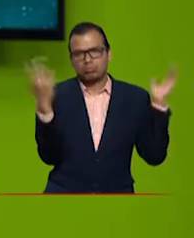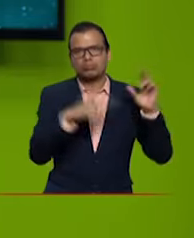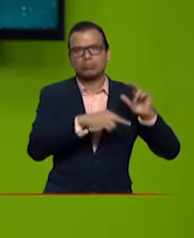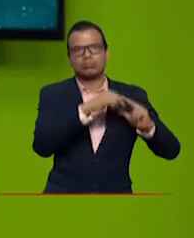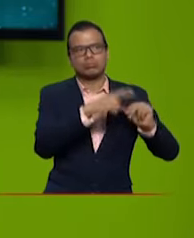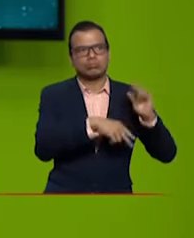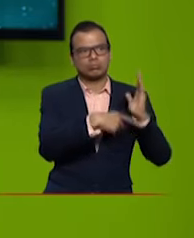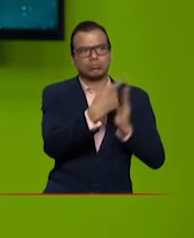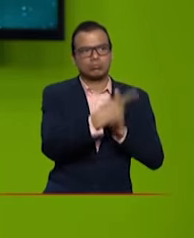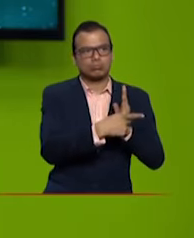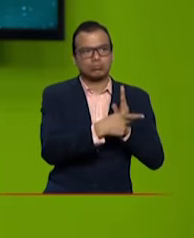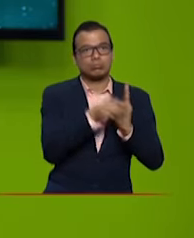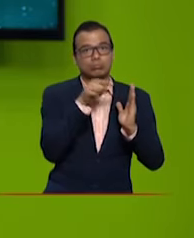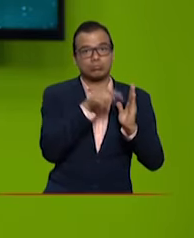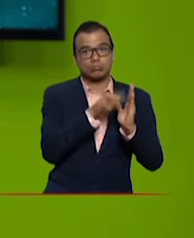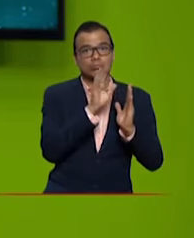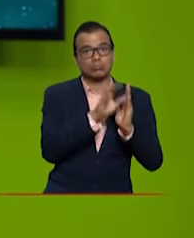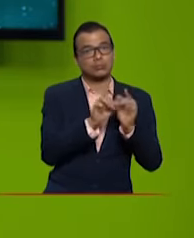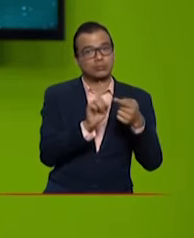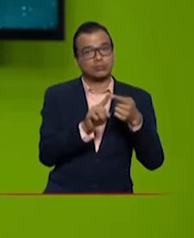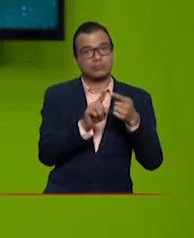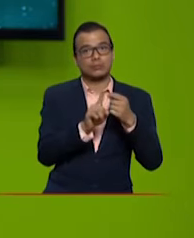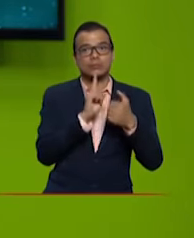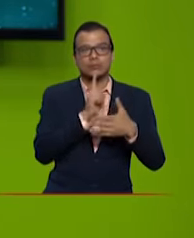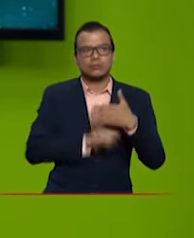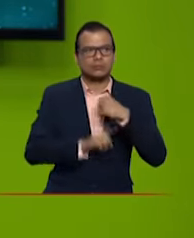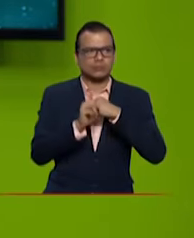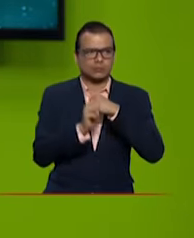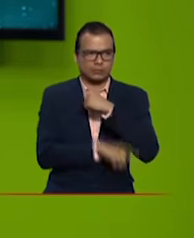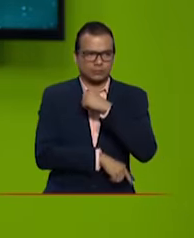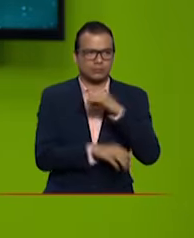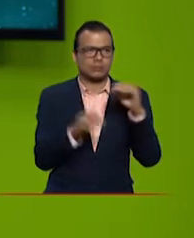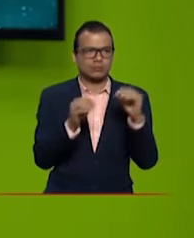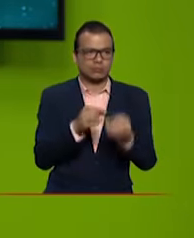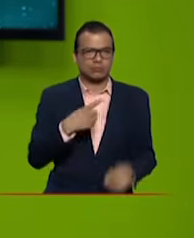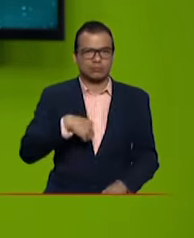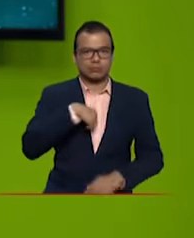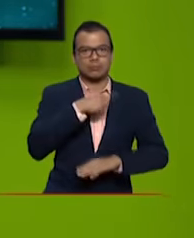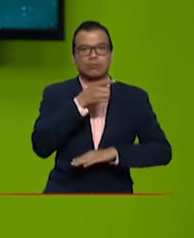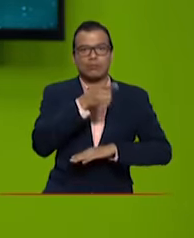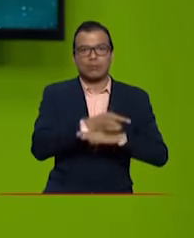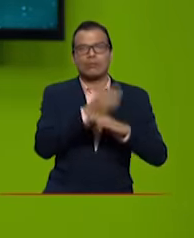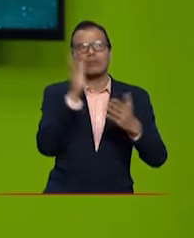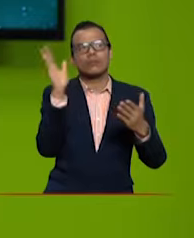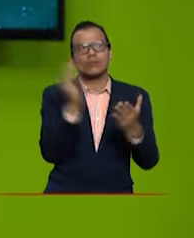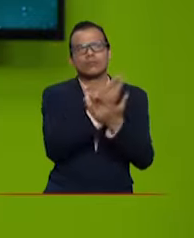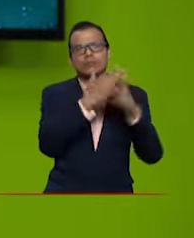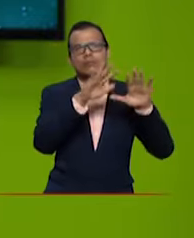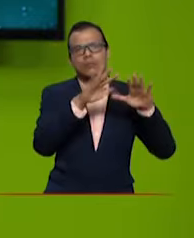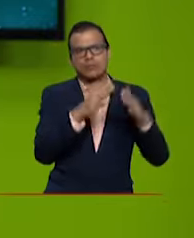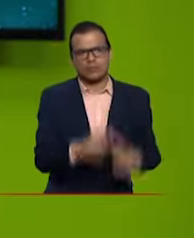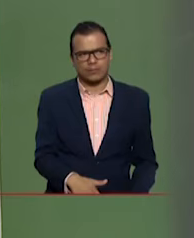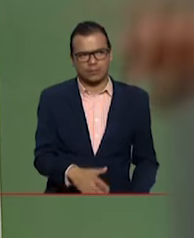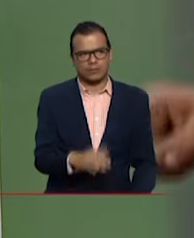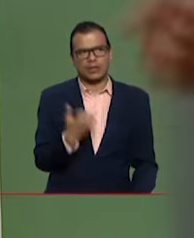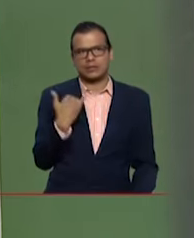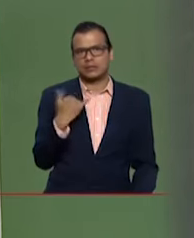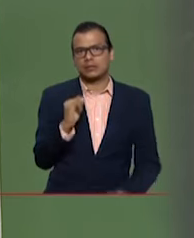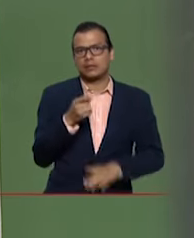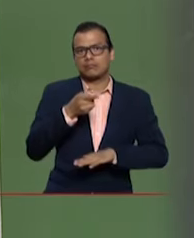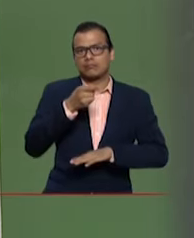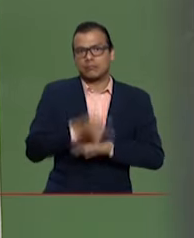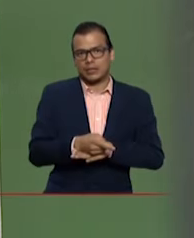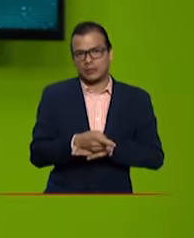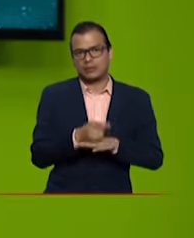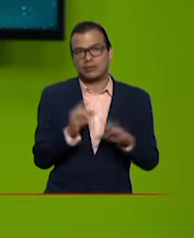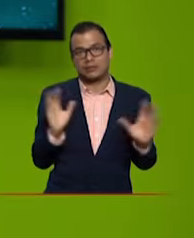páramo, la sanción no solo es económica, sino que es tumbar lo que usted realice. Si hace una casa, la orden es que se tumba